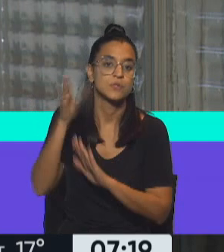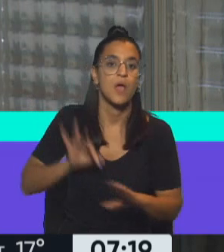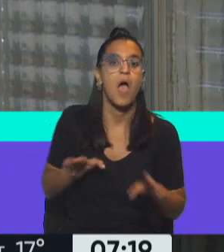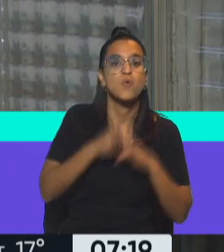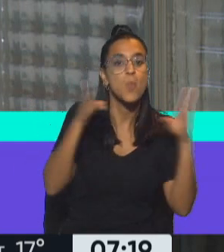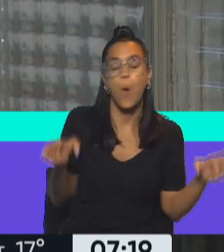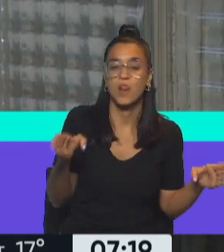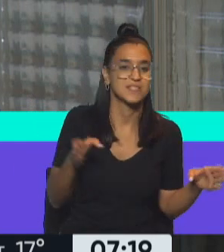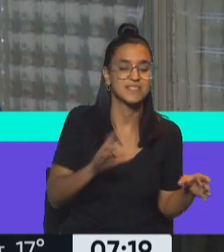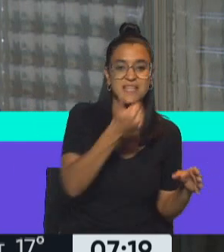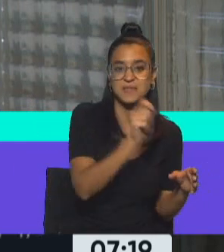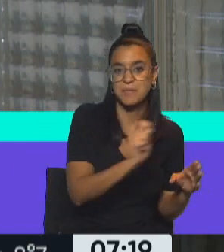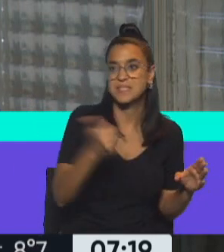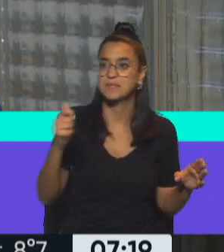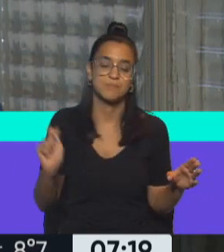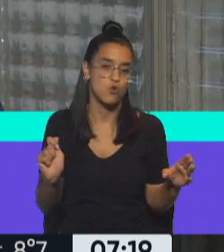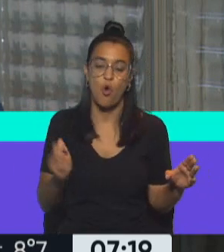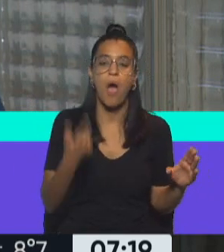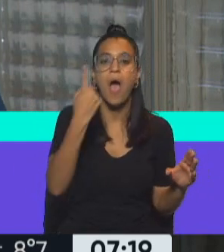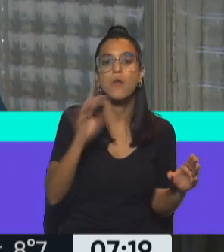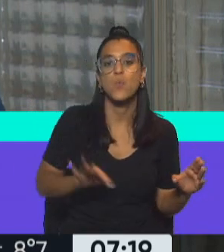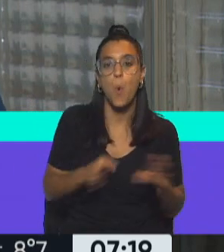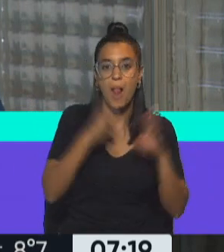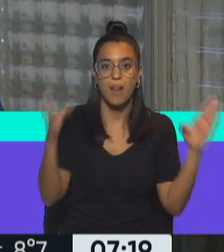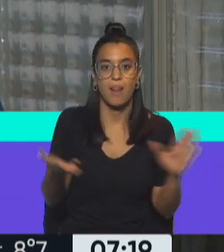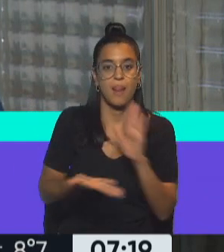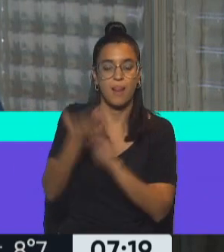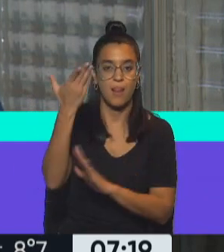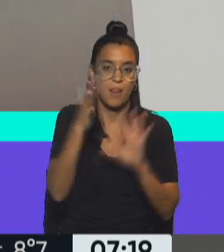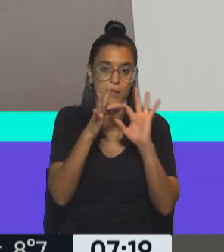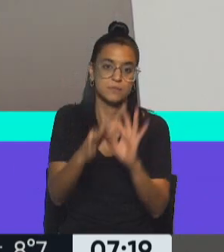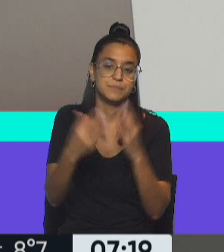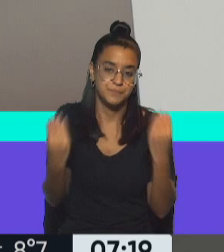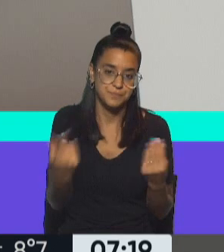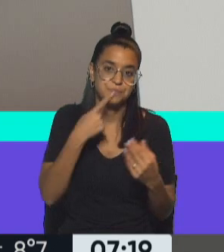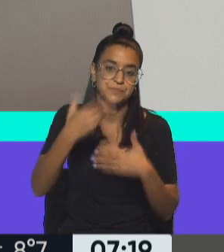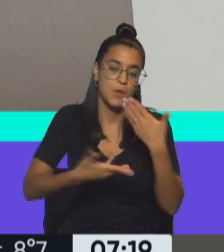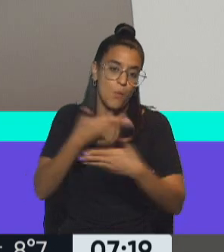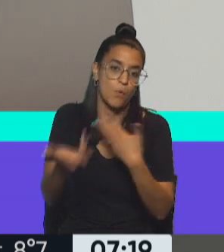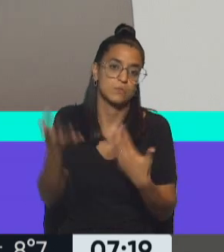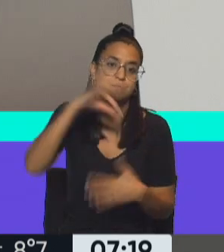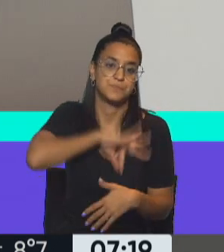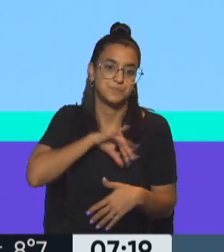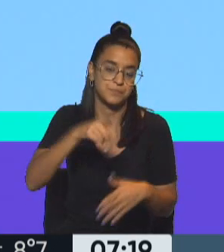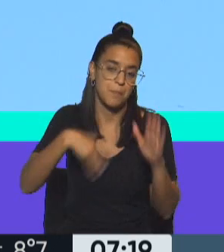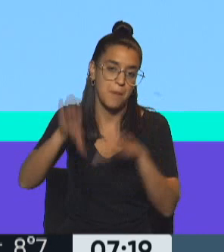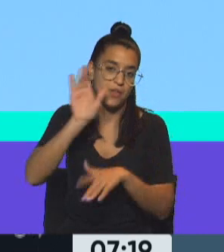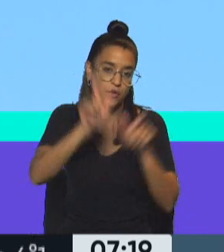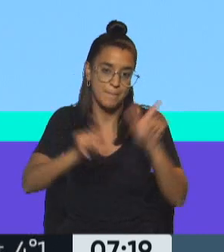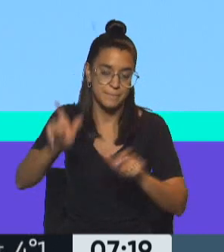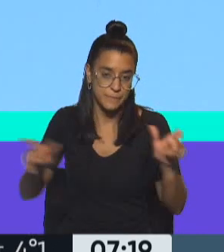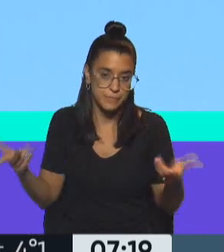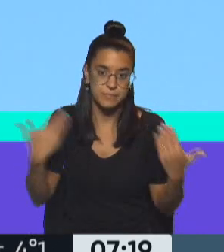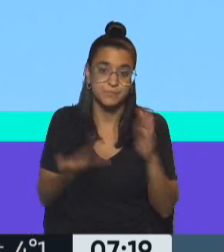en vez de que sean semestrales, anuales, vinculados obviamente a la evolución de los ingresos de la mayoría de la población,